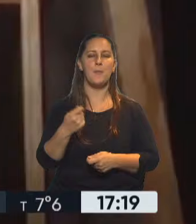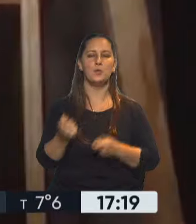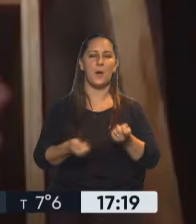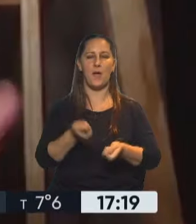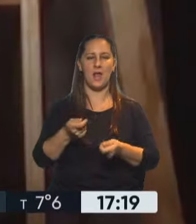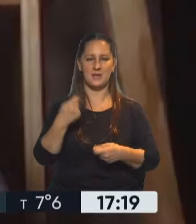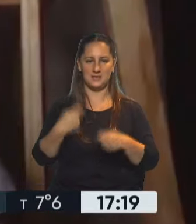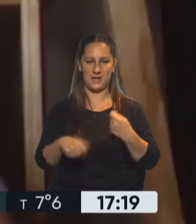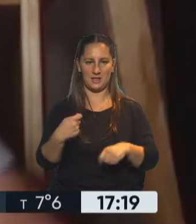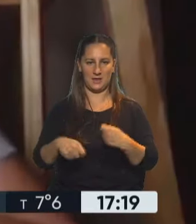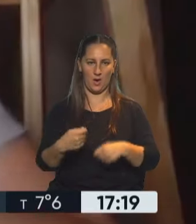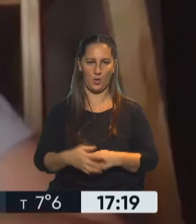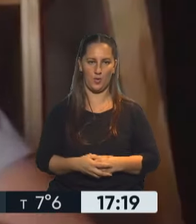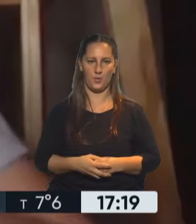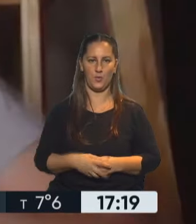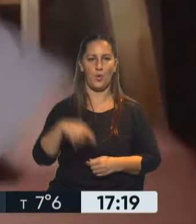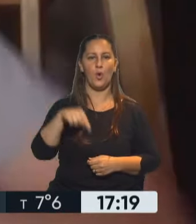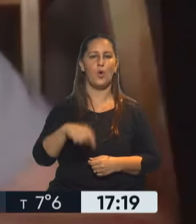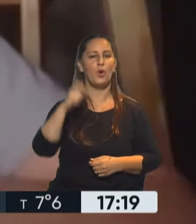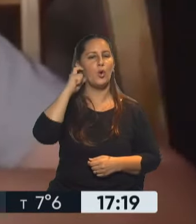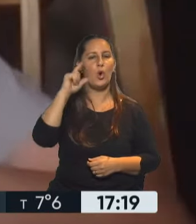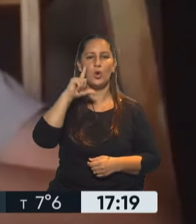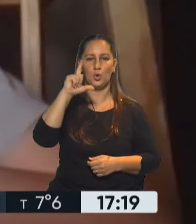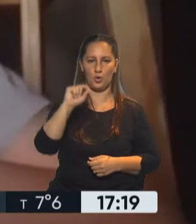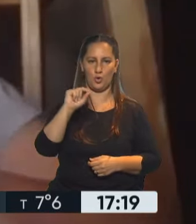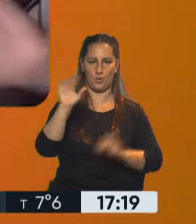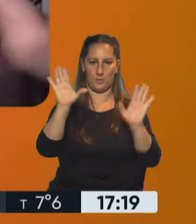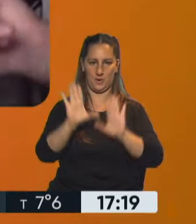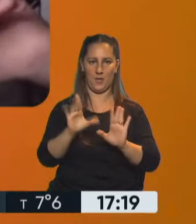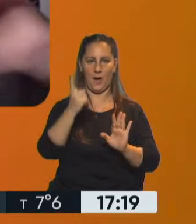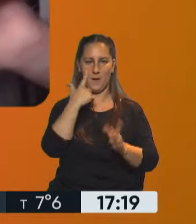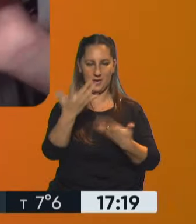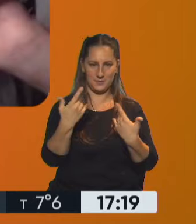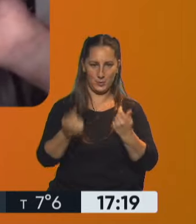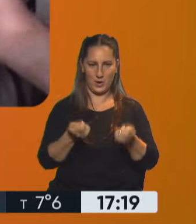Estero, porque ahí está Goico con todo preparado. Goico, tirate un paso.